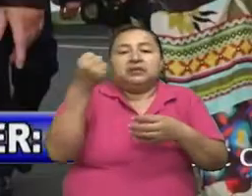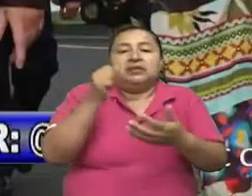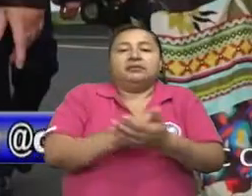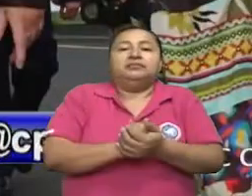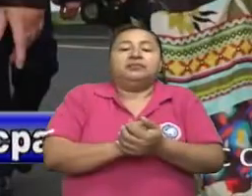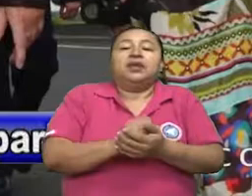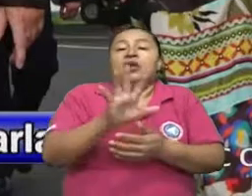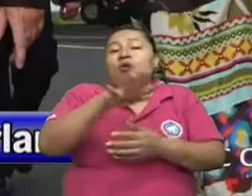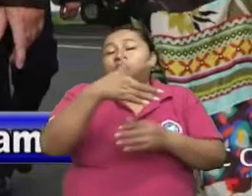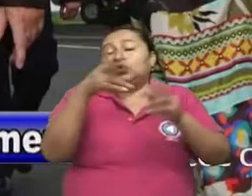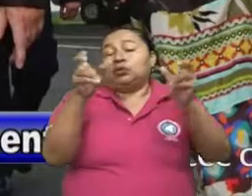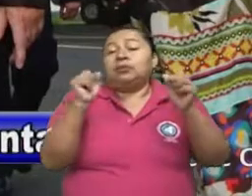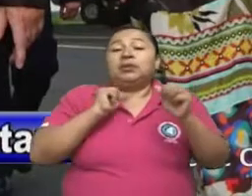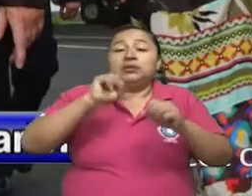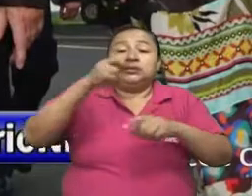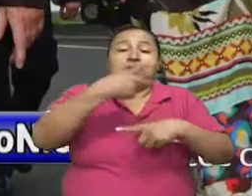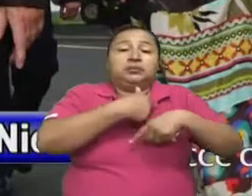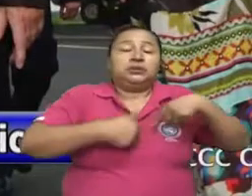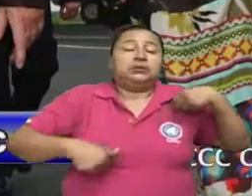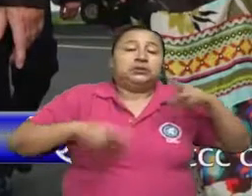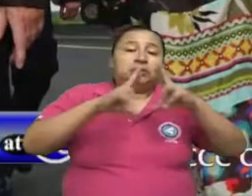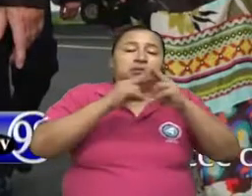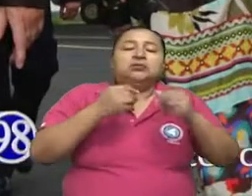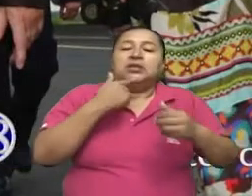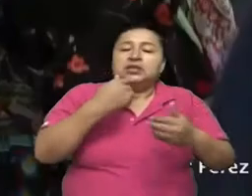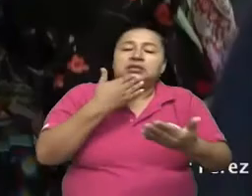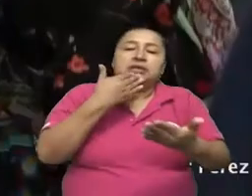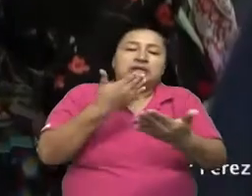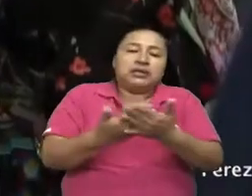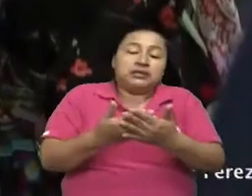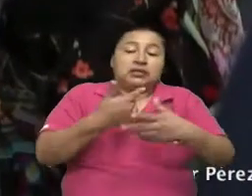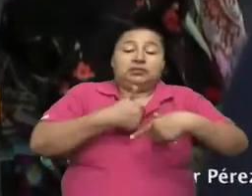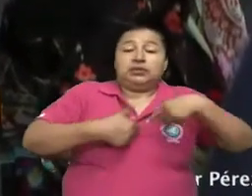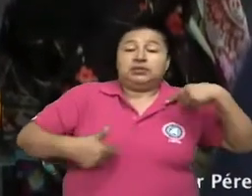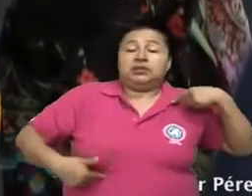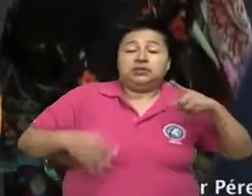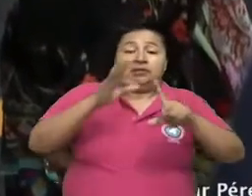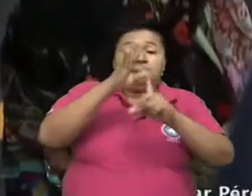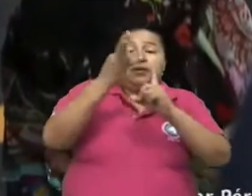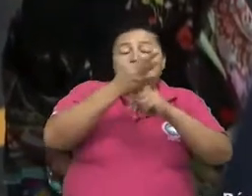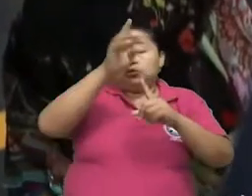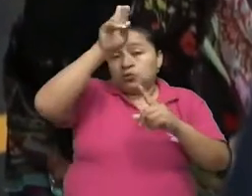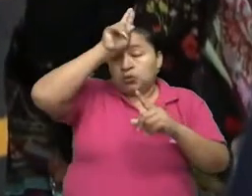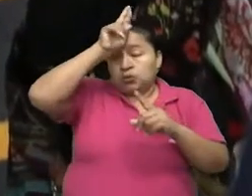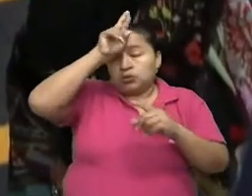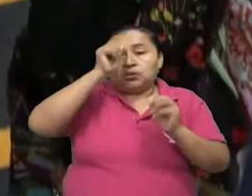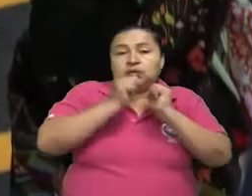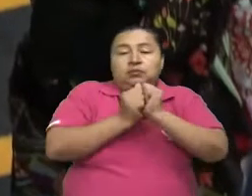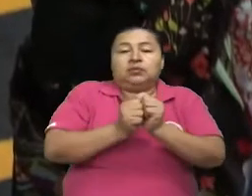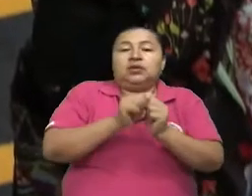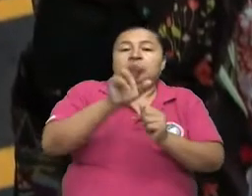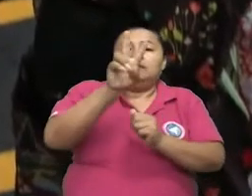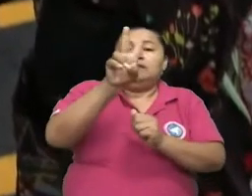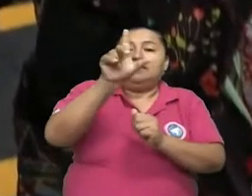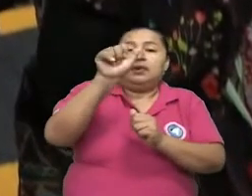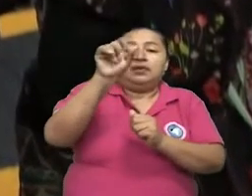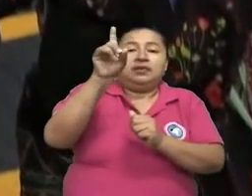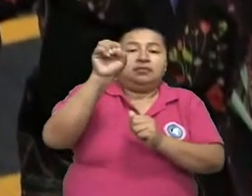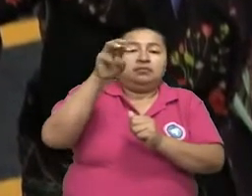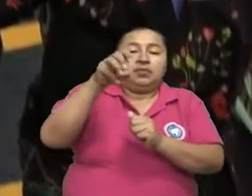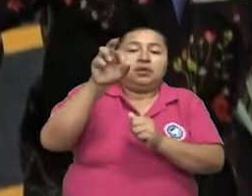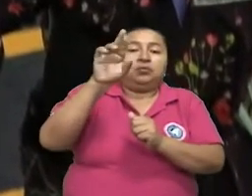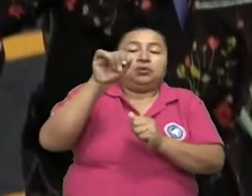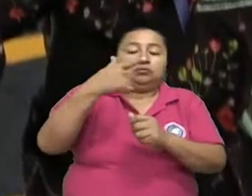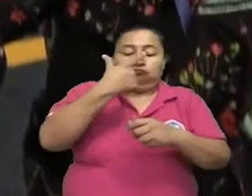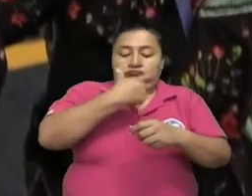otros temas, la vicepresidenta de Nicaragua agradeció al presidente de la Federación Rusa, compañero Vladimir Putin, quien la